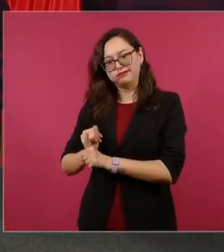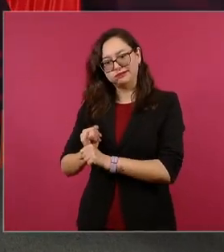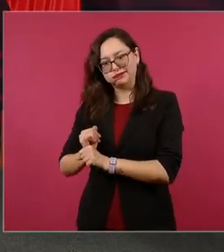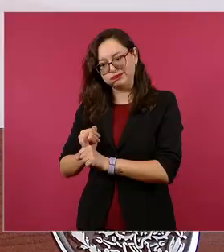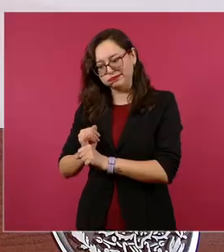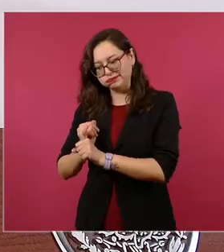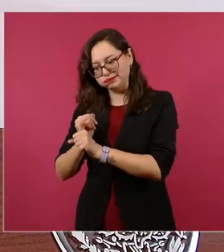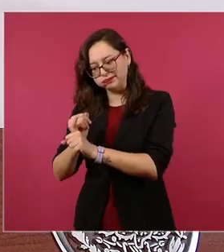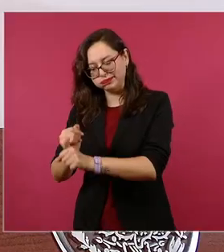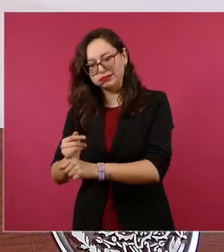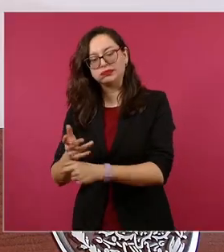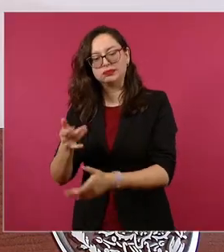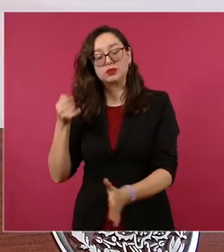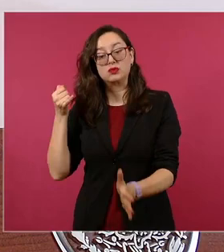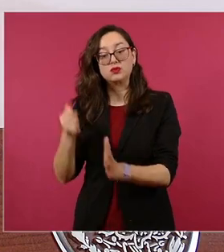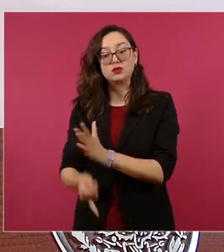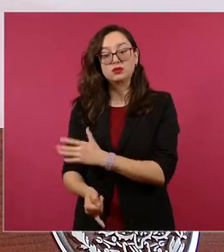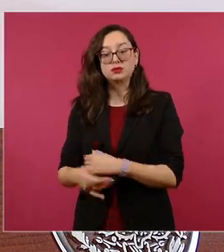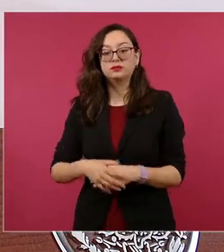indígenas